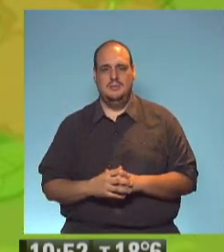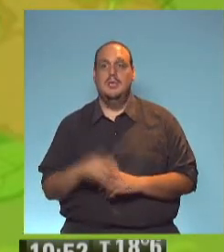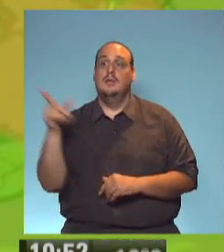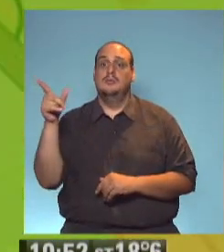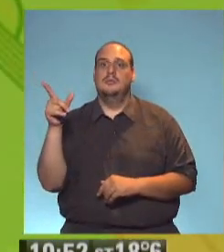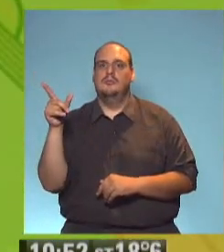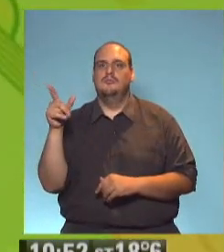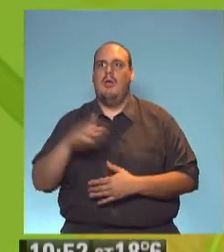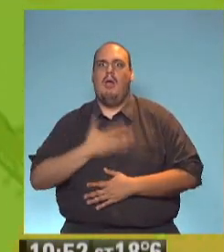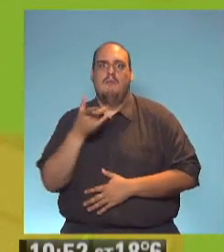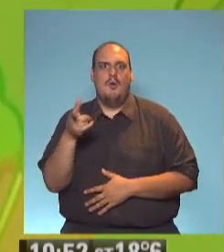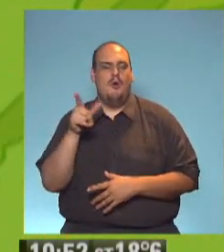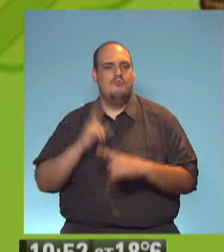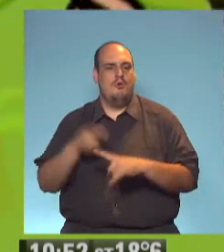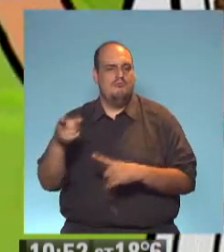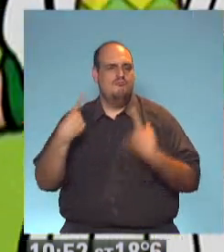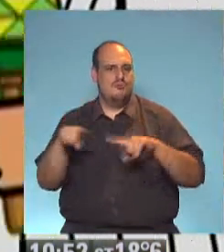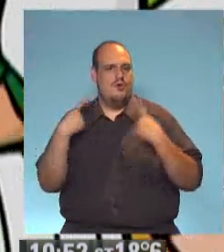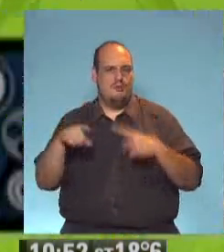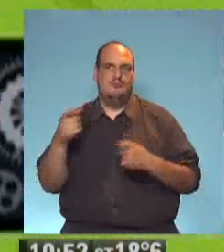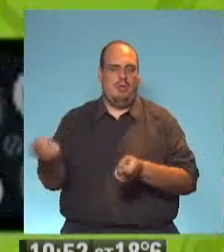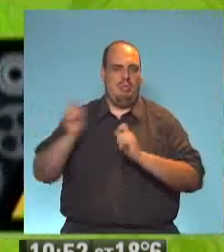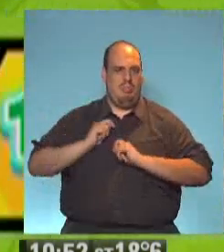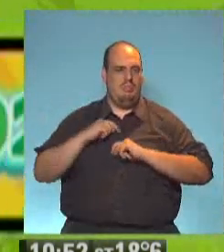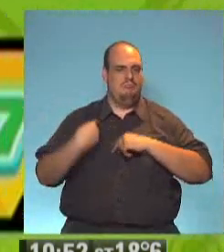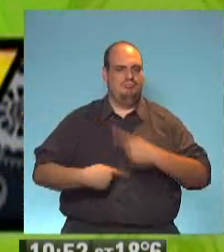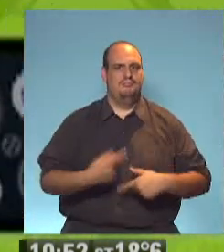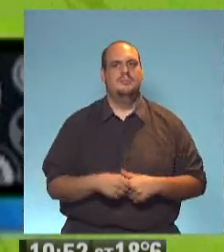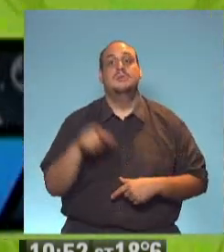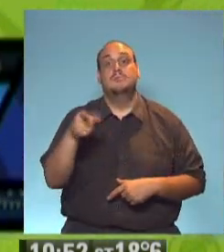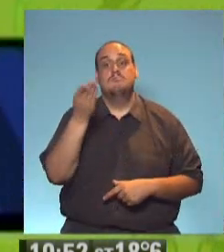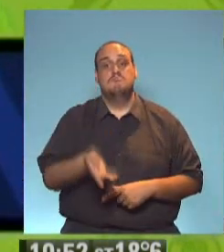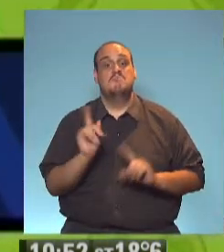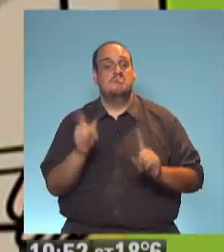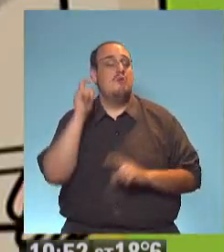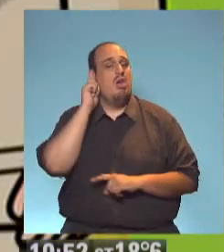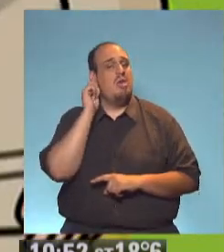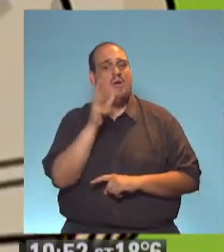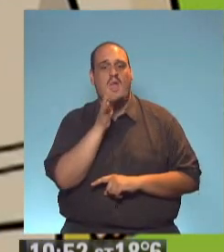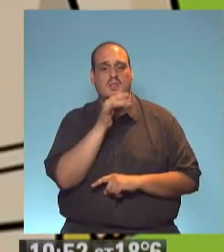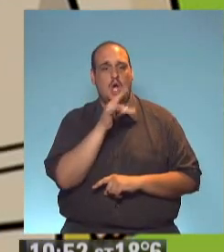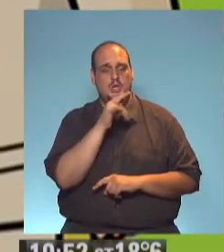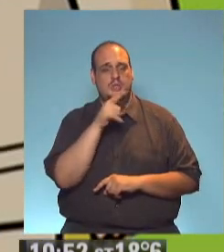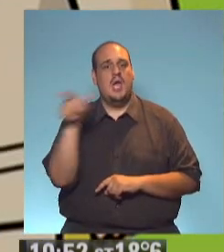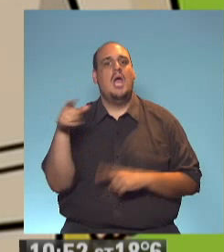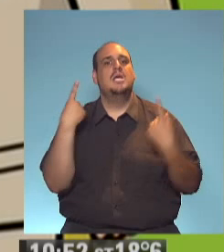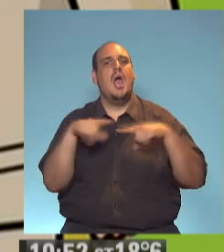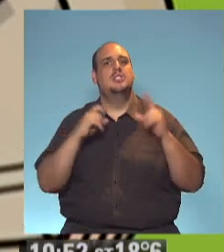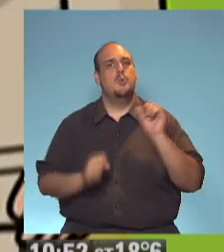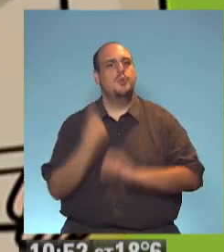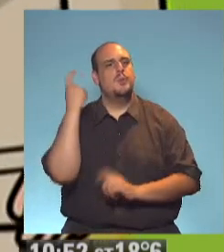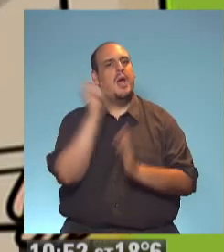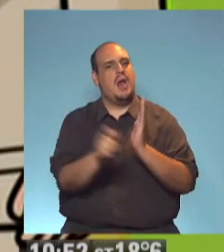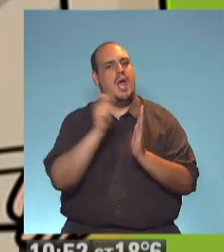el gran amor que siempre tuve por la música. Y ese soy yo, a los 14 años, cuando escribí mi primera